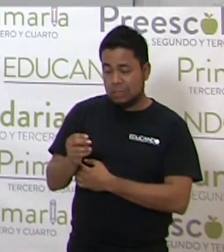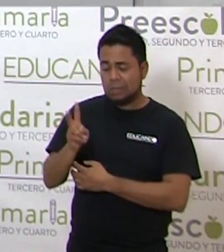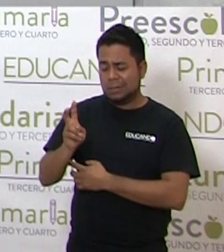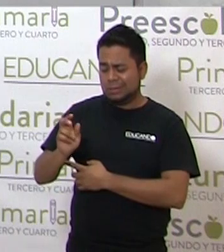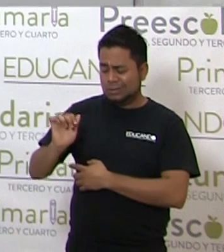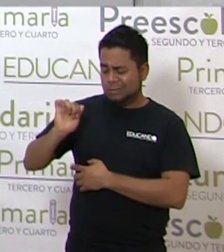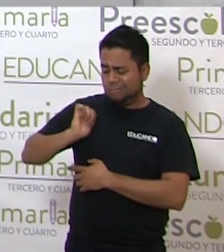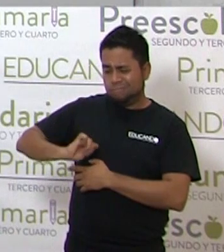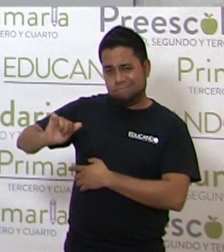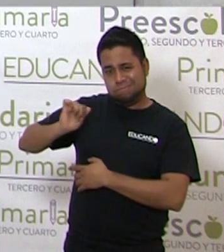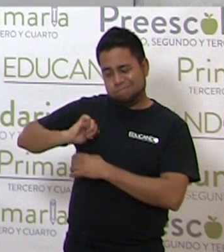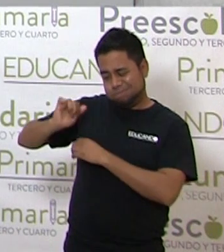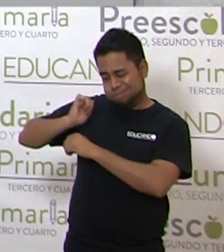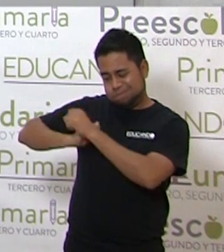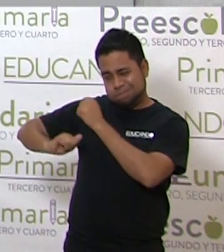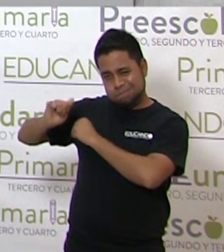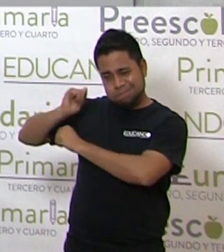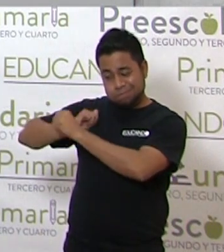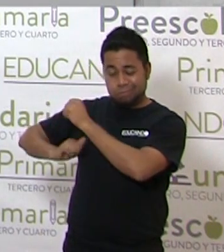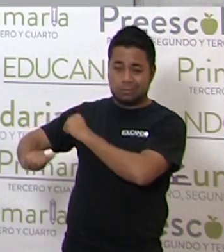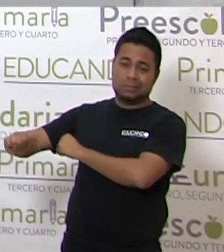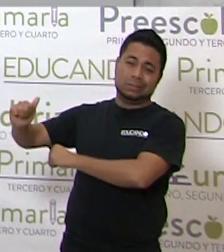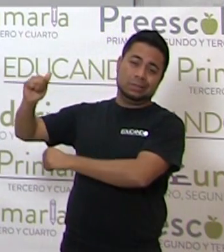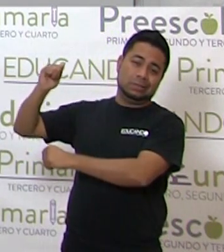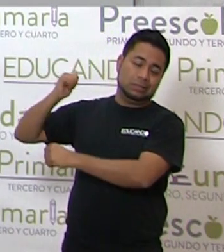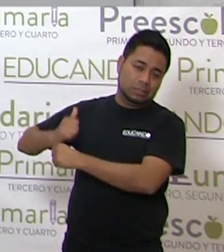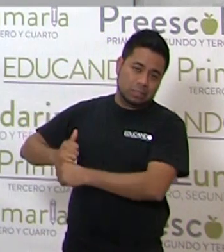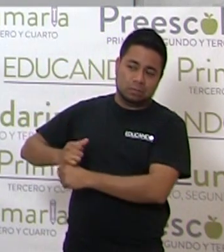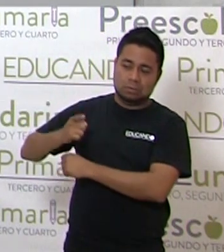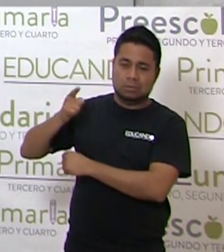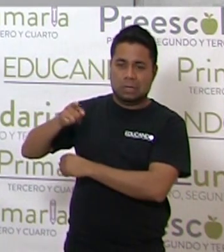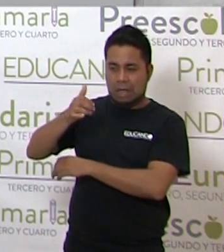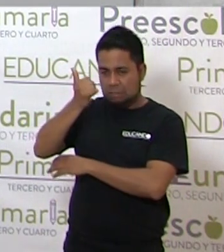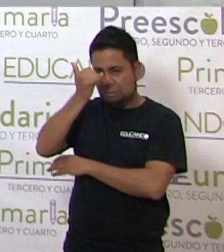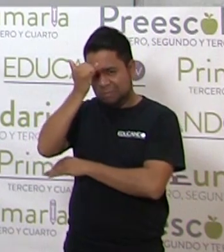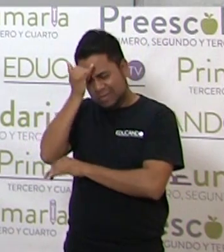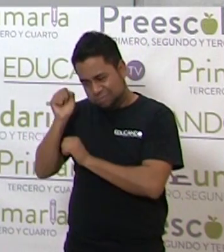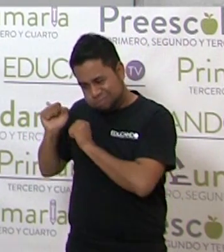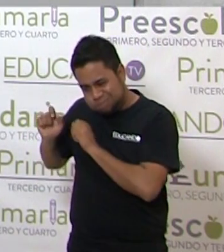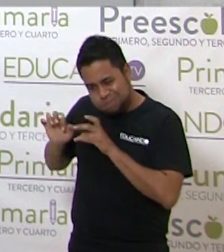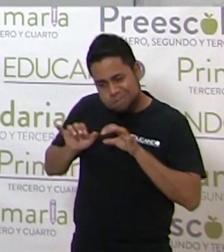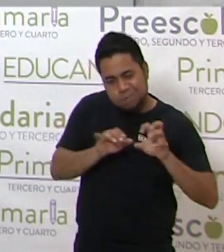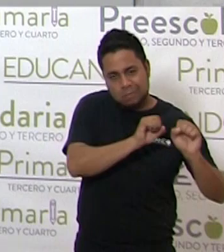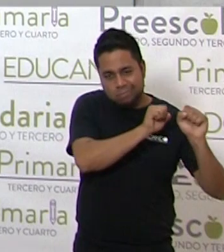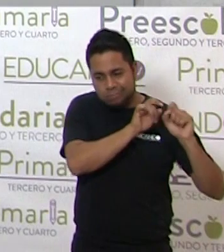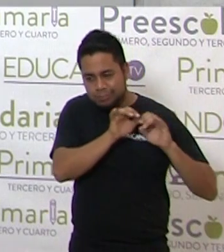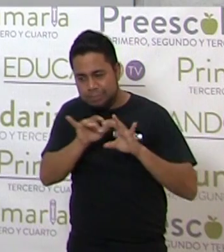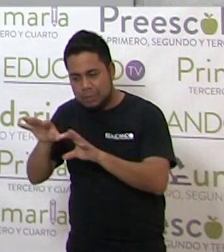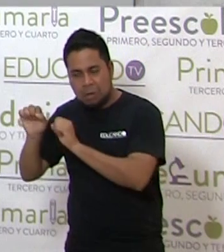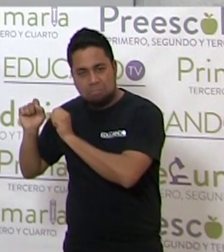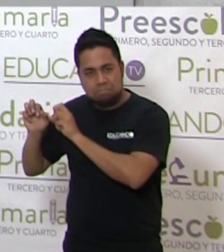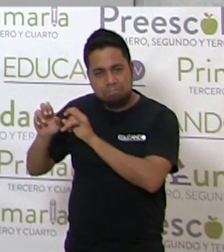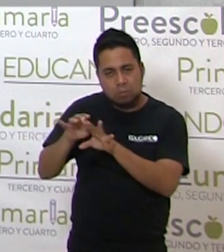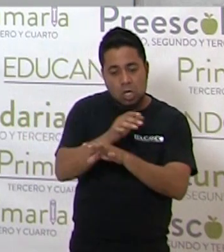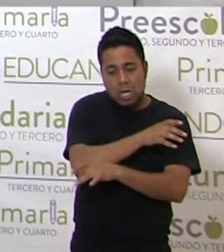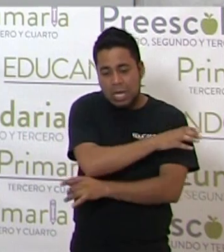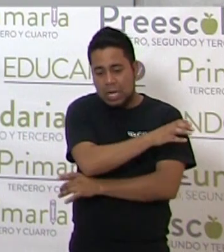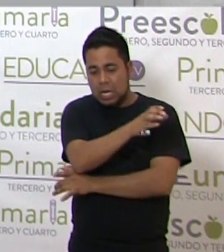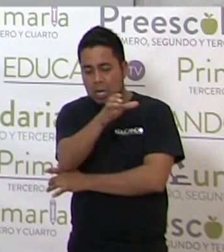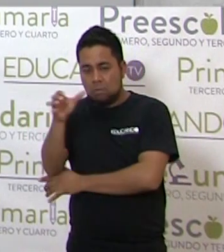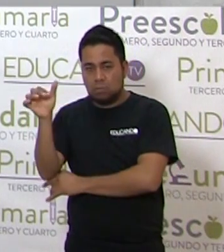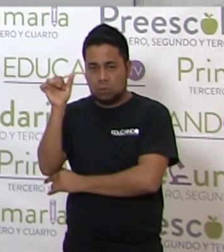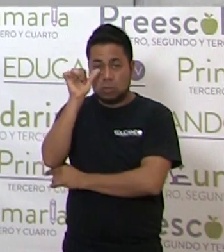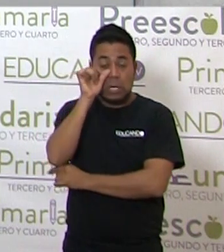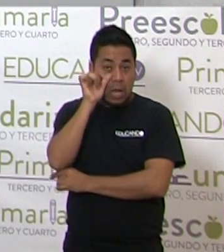de años, las vacas corrían salvajemente por las praderas de Asia